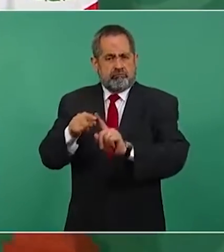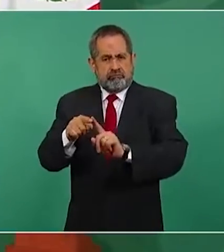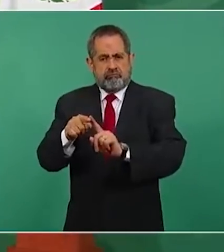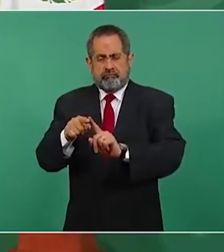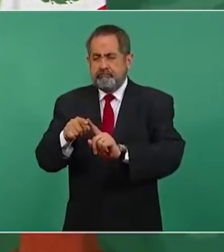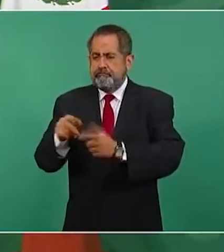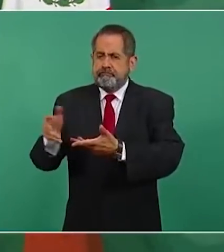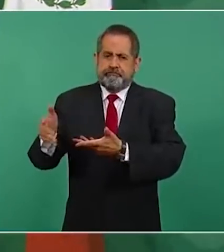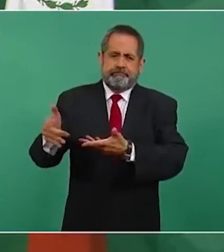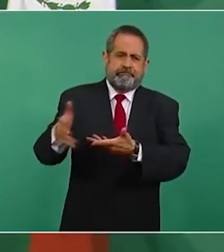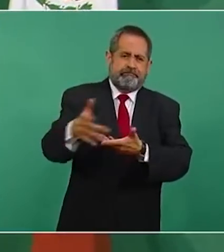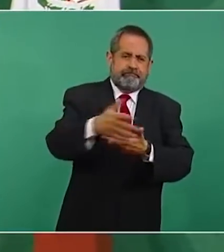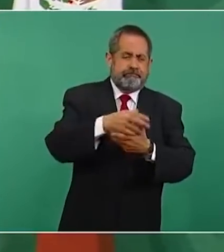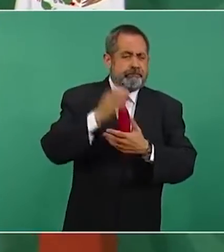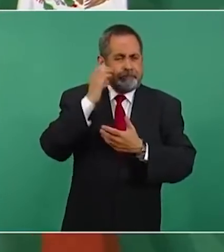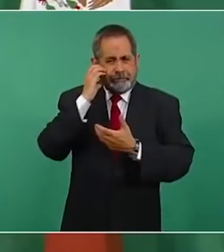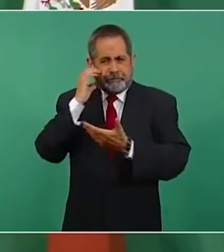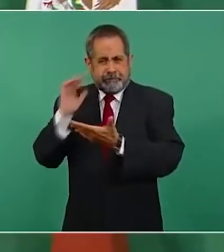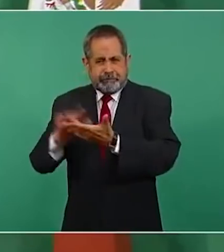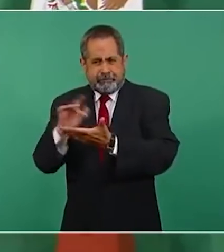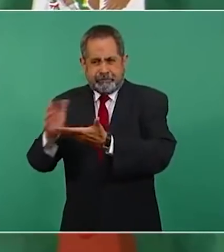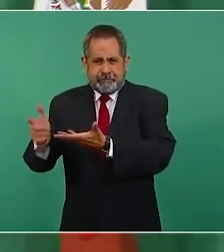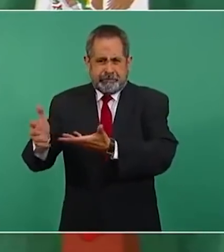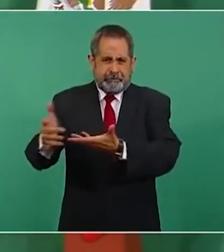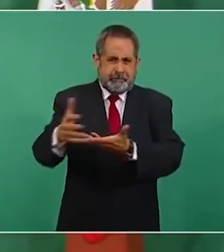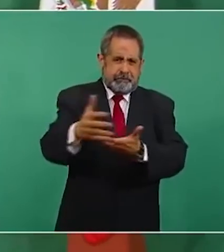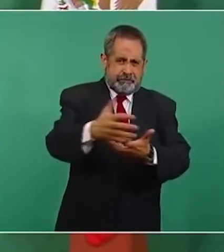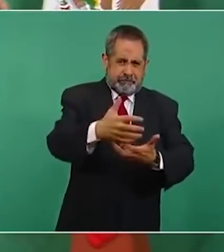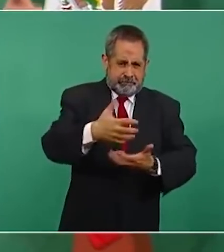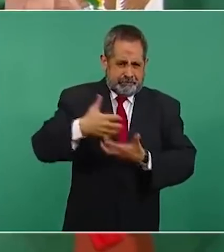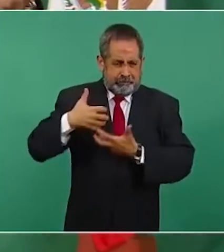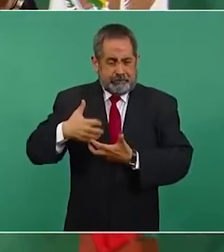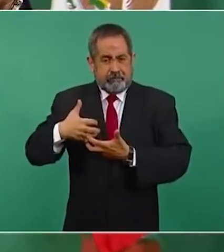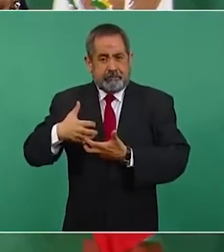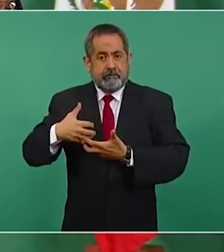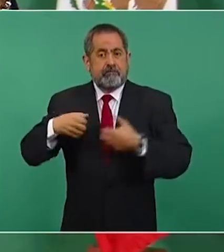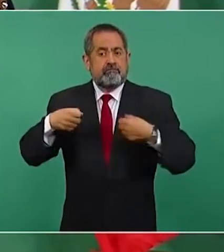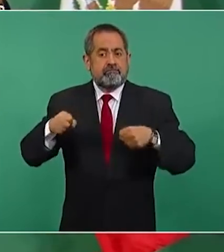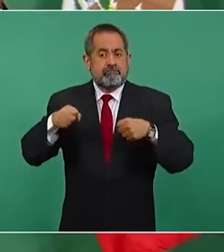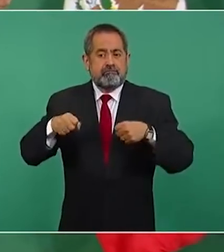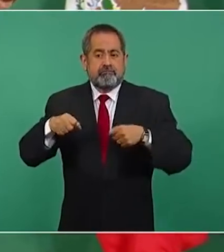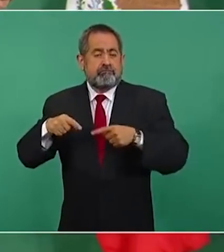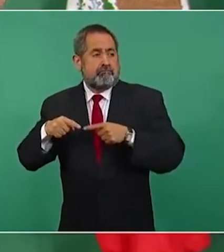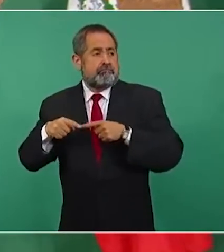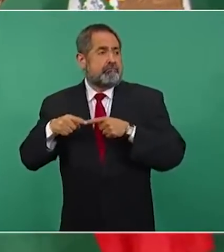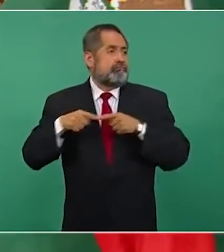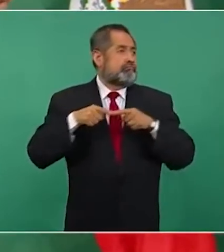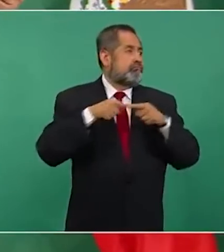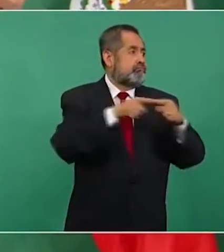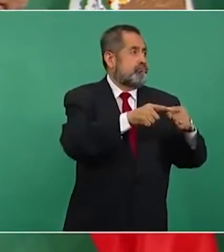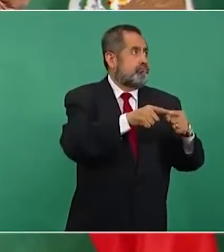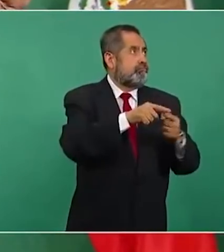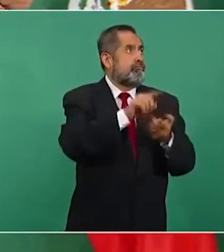celulares los lleva en una moto en un carro donde hay señal